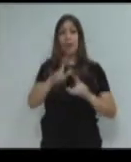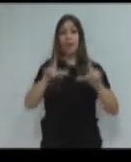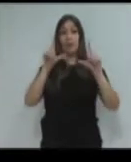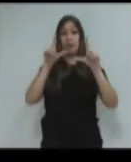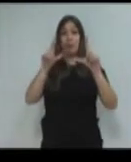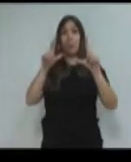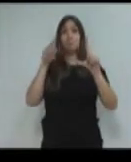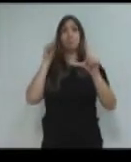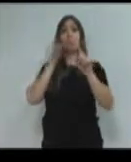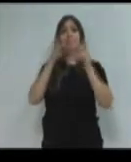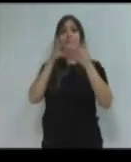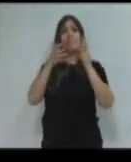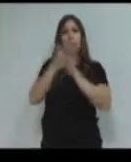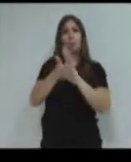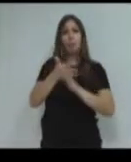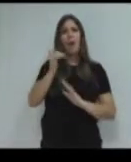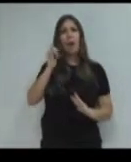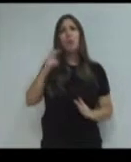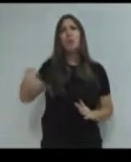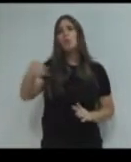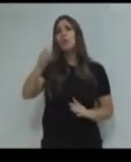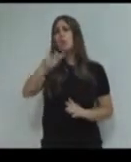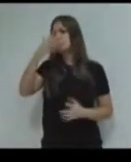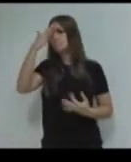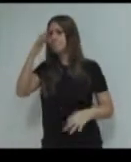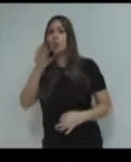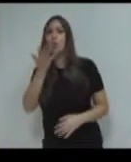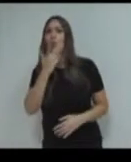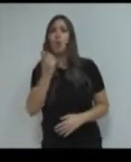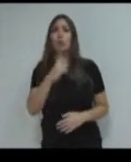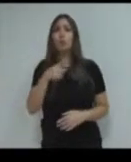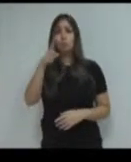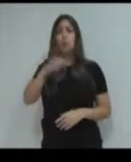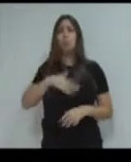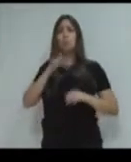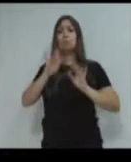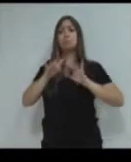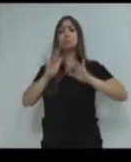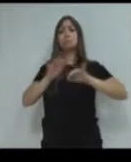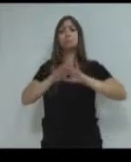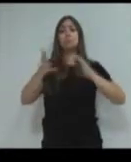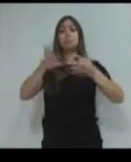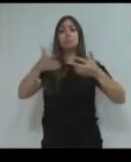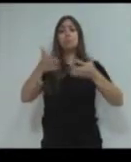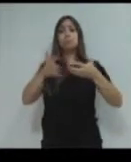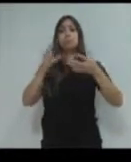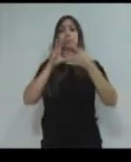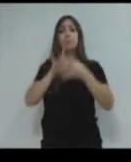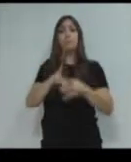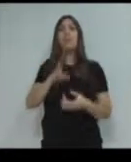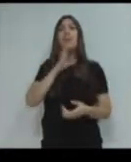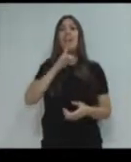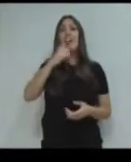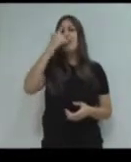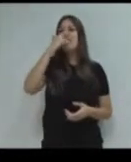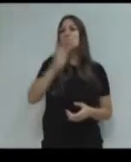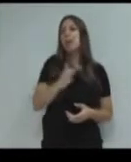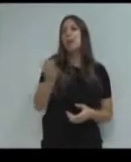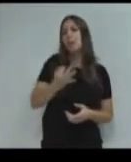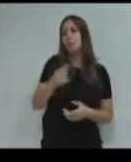pero existe una función dentro del Word en el que tú picas y si picas la imagen puedes describir qué es lo que ves en